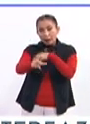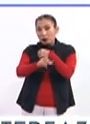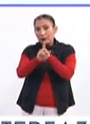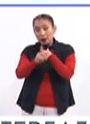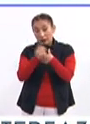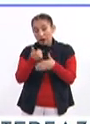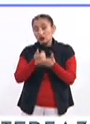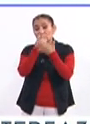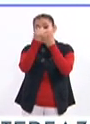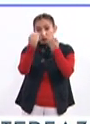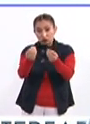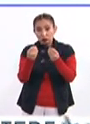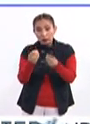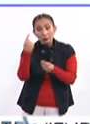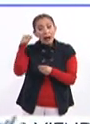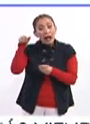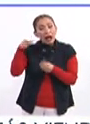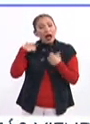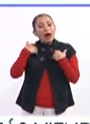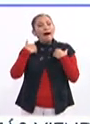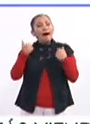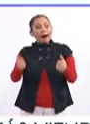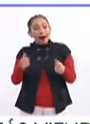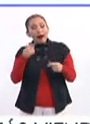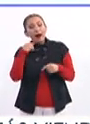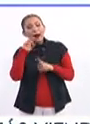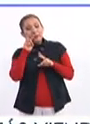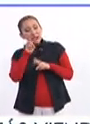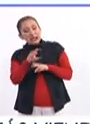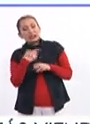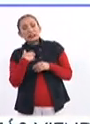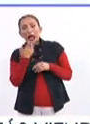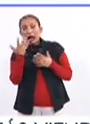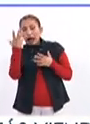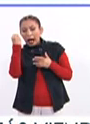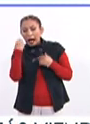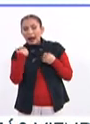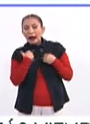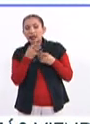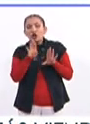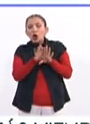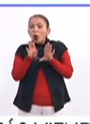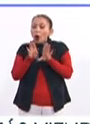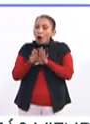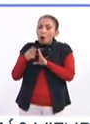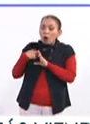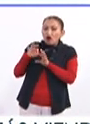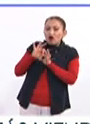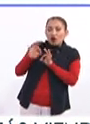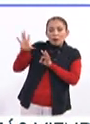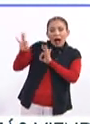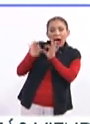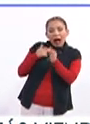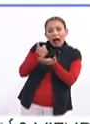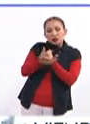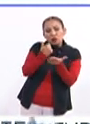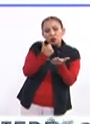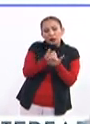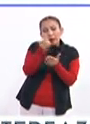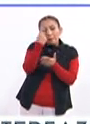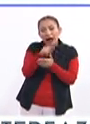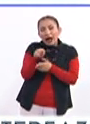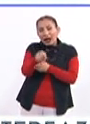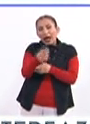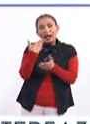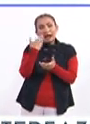conflictos ayuda muchísimo para poder entender distintas realidades, nuestra realidad, y ver qué baraja de mecanismos de soluciones alternativos